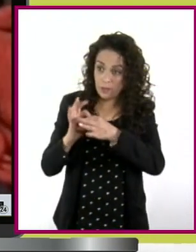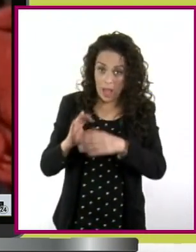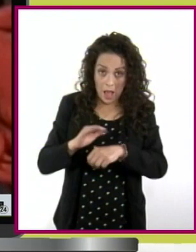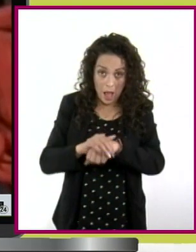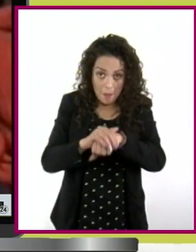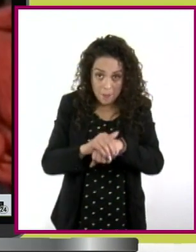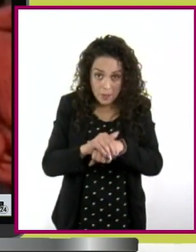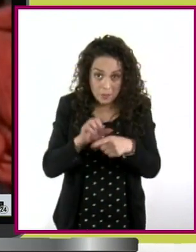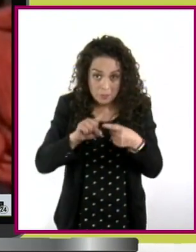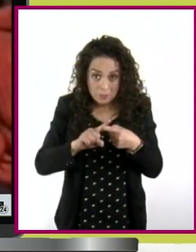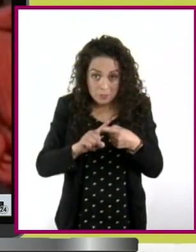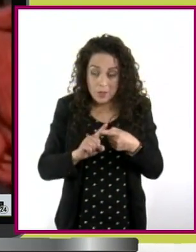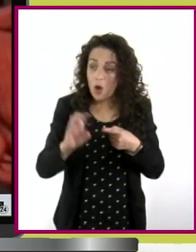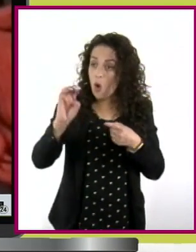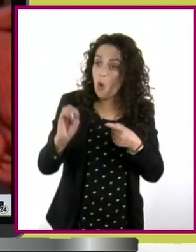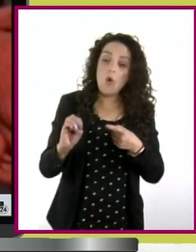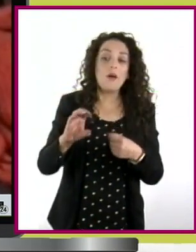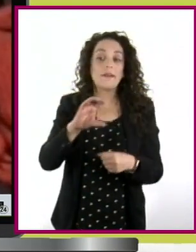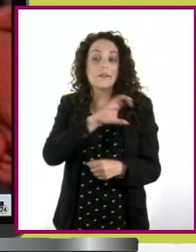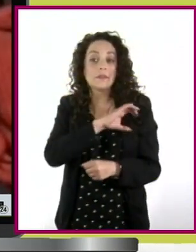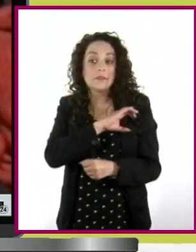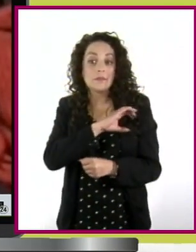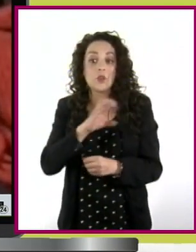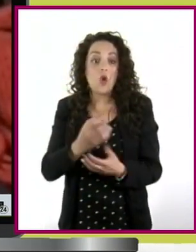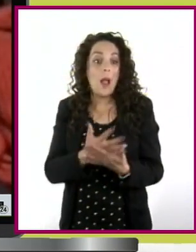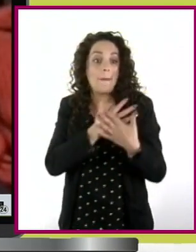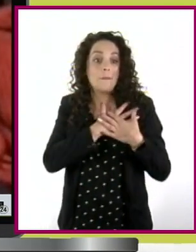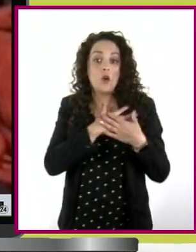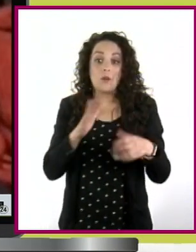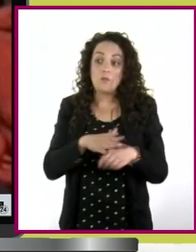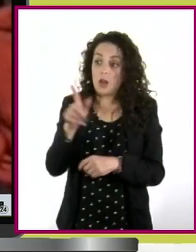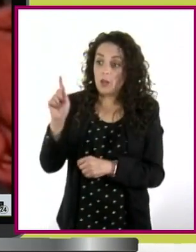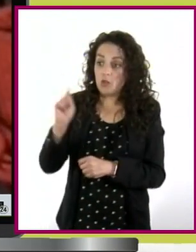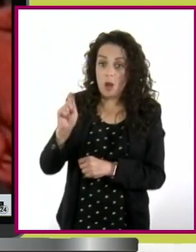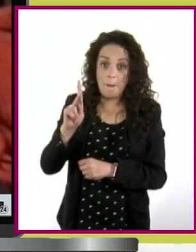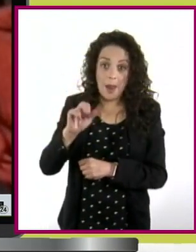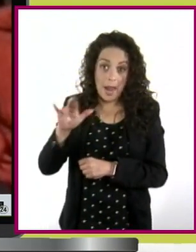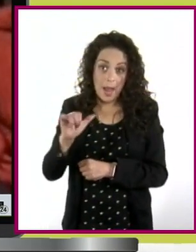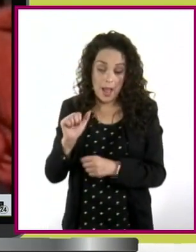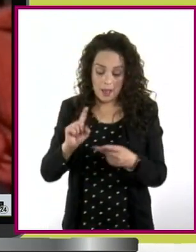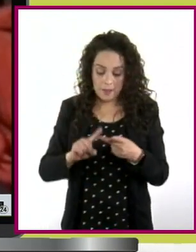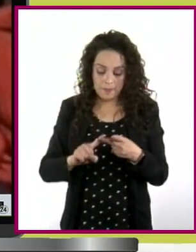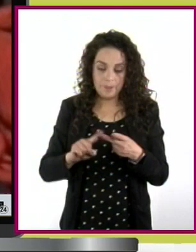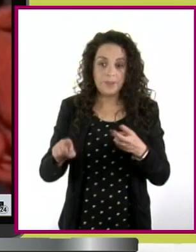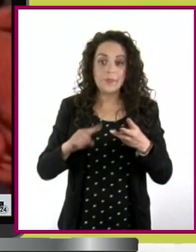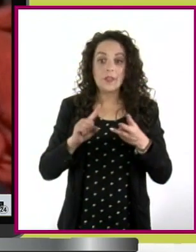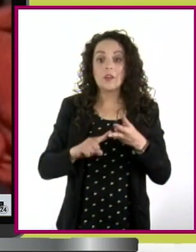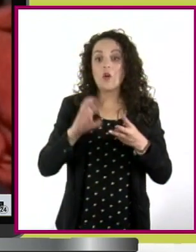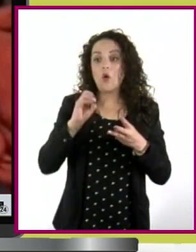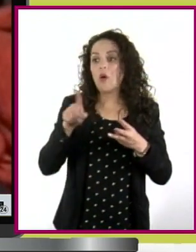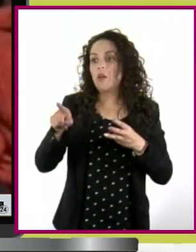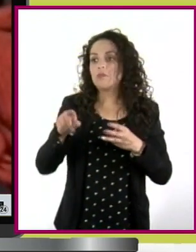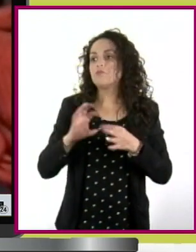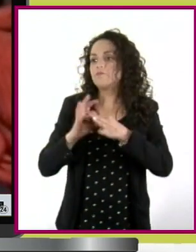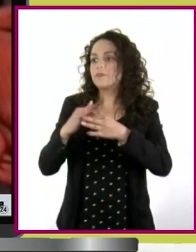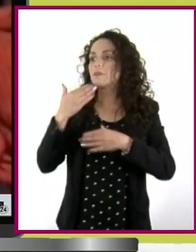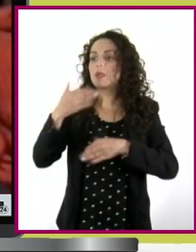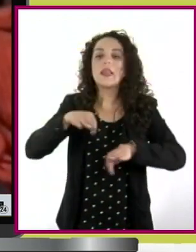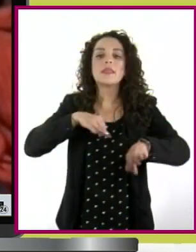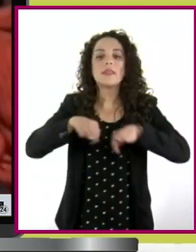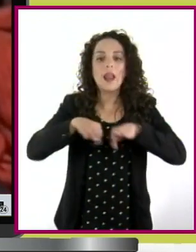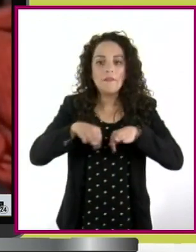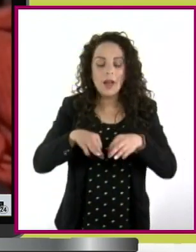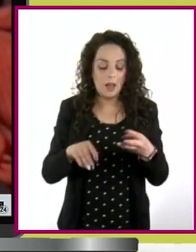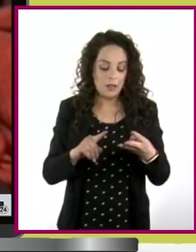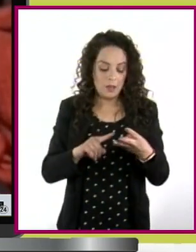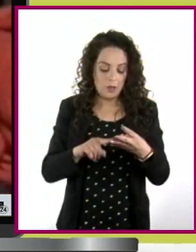¿Para fortalecer un lazo de cariño o de amor de pareja? ¿Para fortalecer un lazo laboral en el trabajo? ¿O